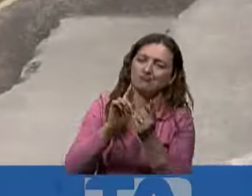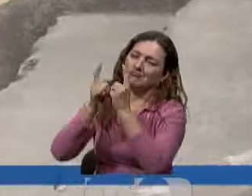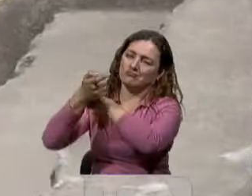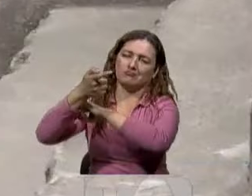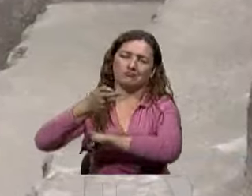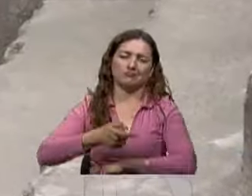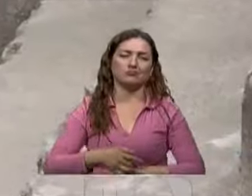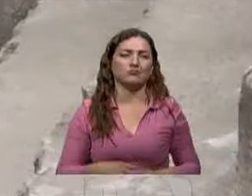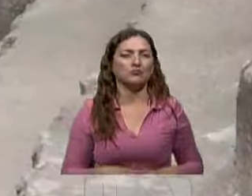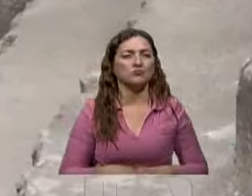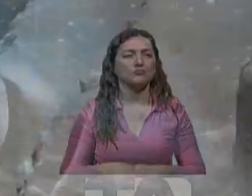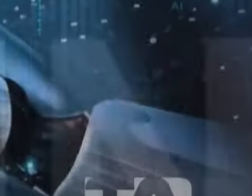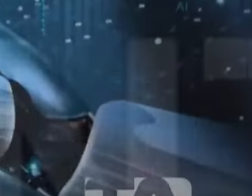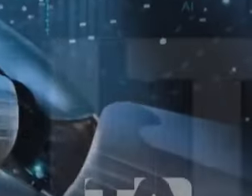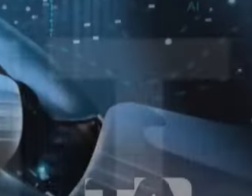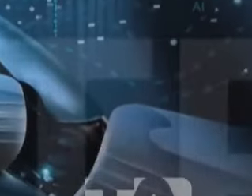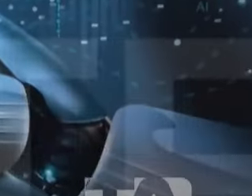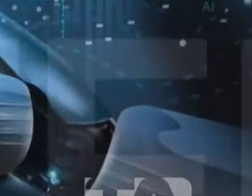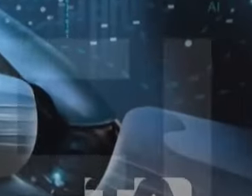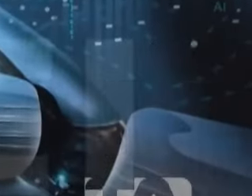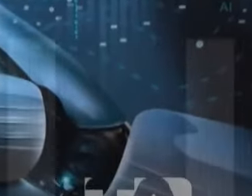de riesgo.